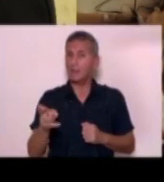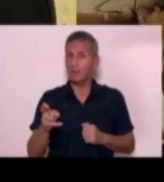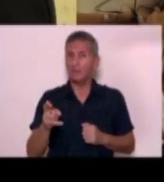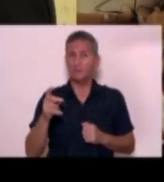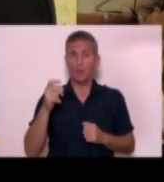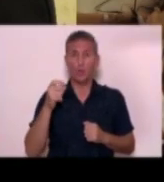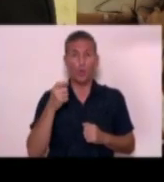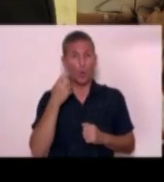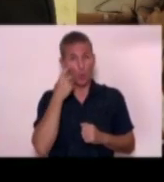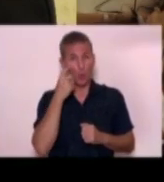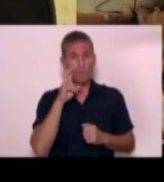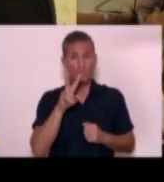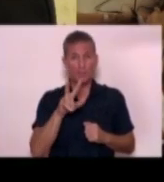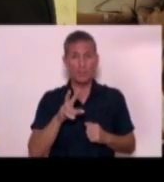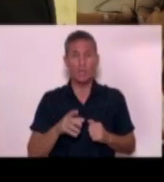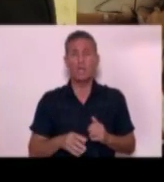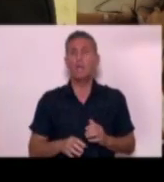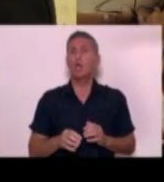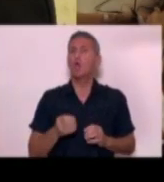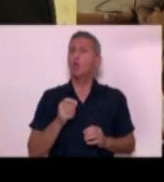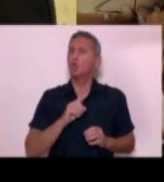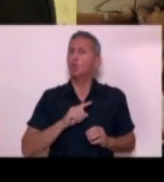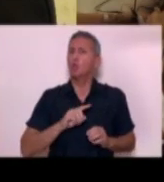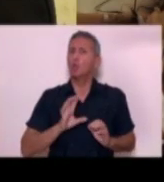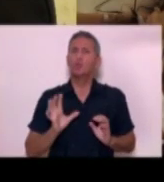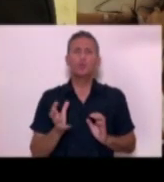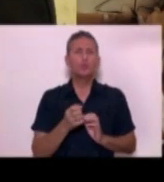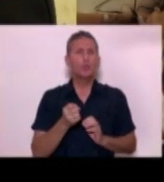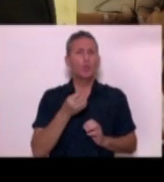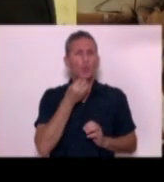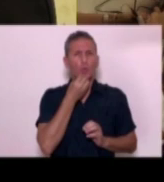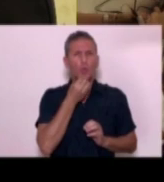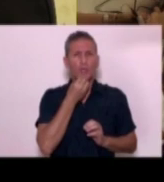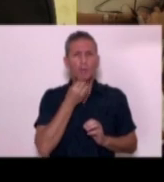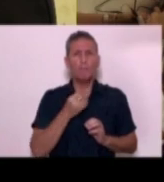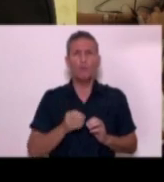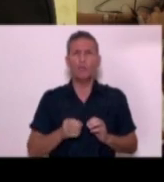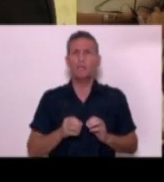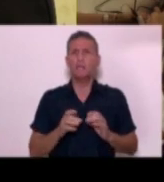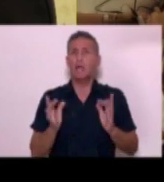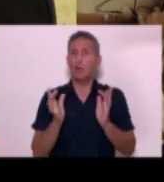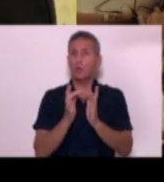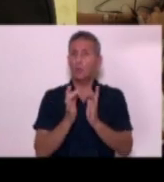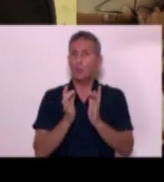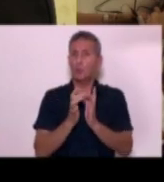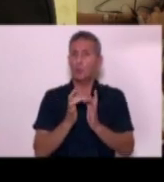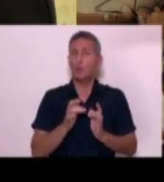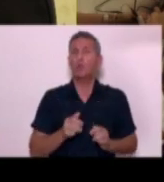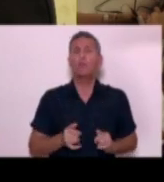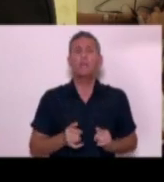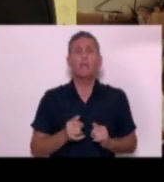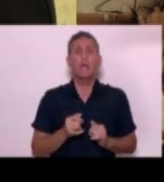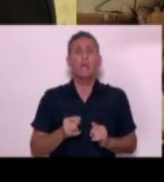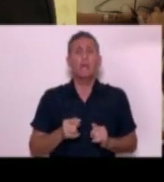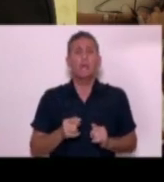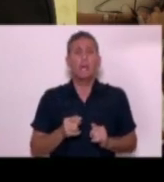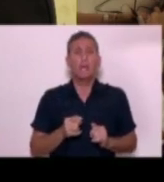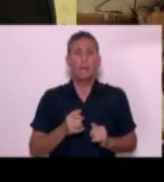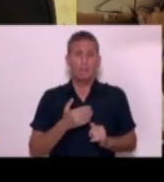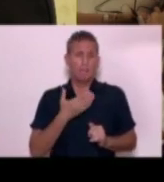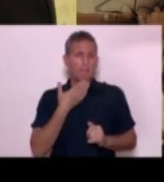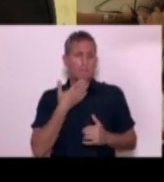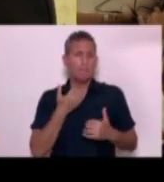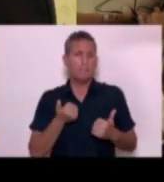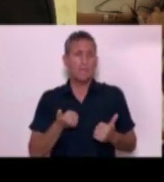Repasador virtual. Todos los que tengan posibilidades de conexión pueden disfrutar de este servicio que está ofreciendo